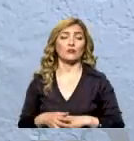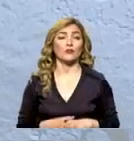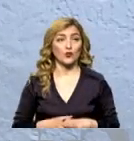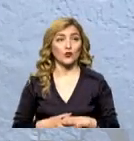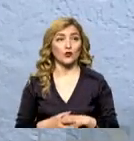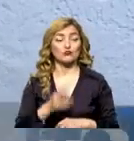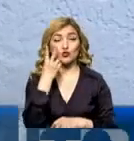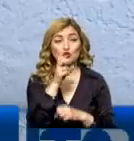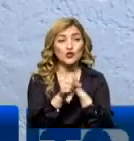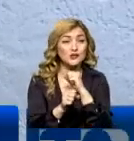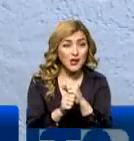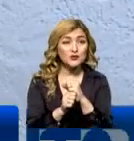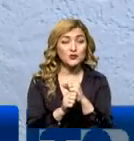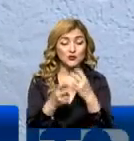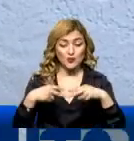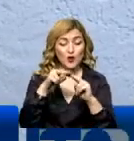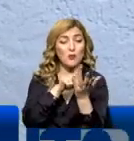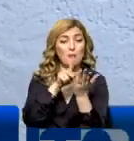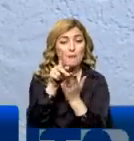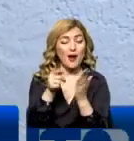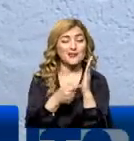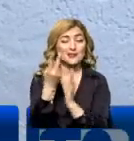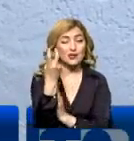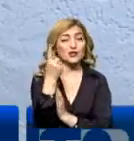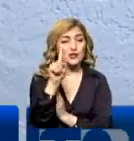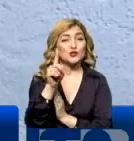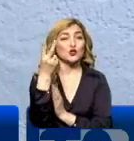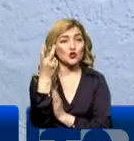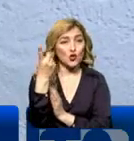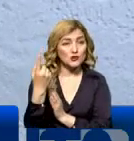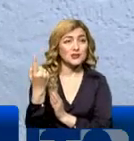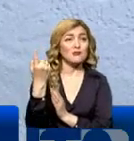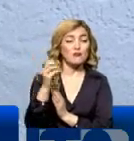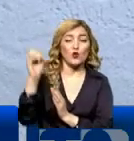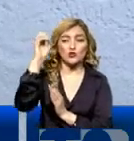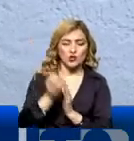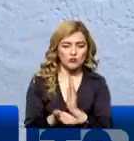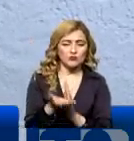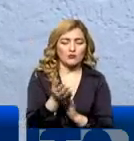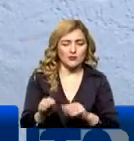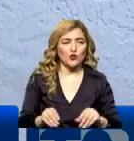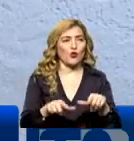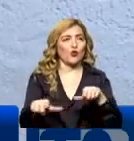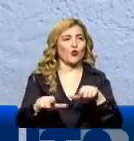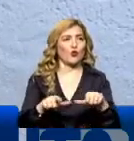En 2 años a mí me han subido el 112%, calificando el metro de terreno muy alto, en una zona que no